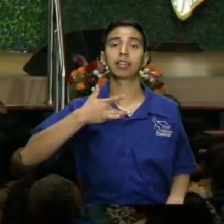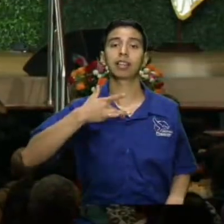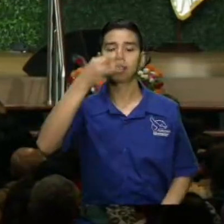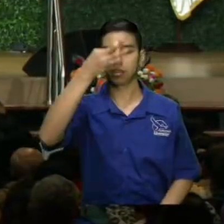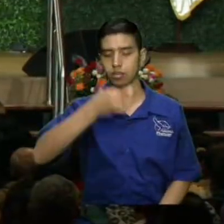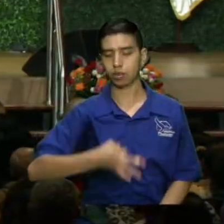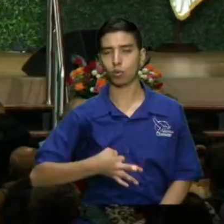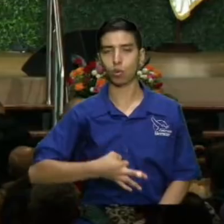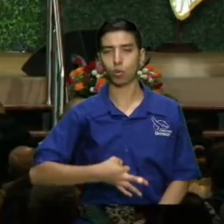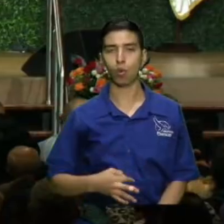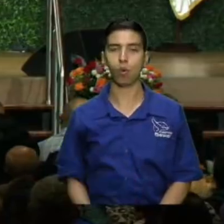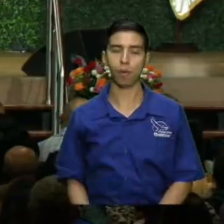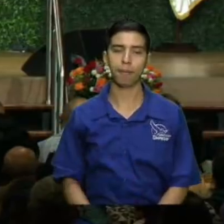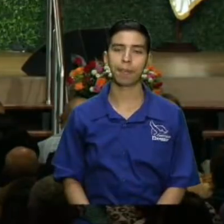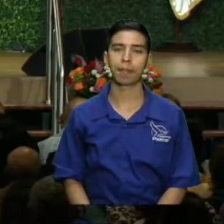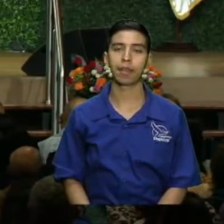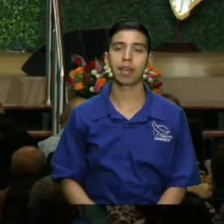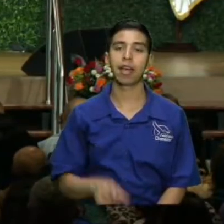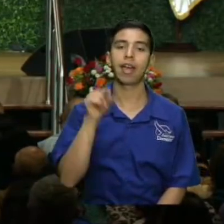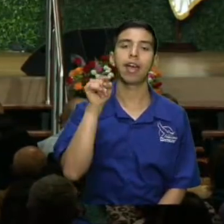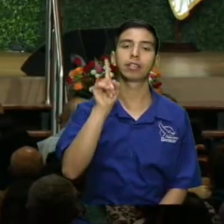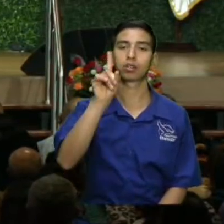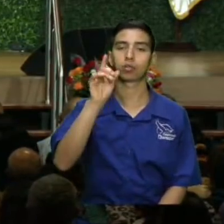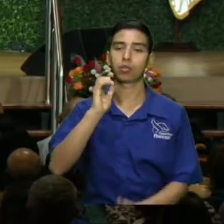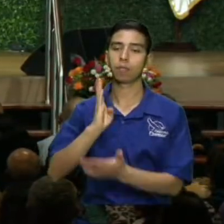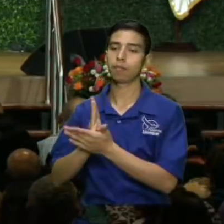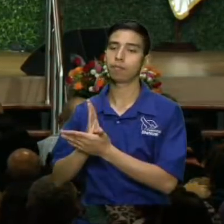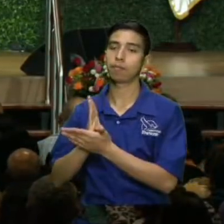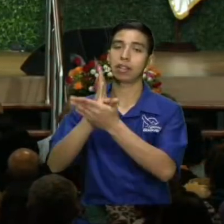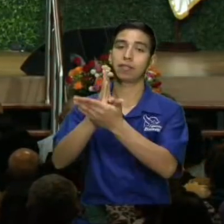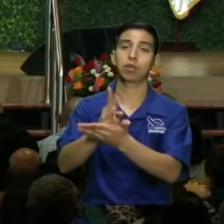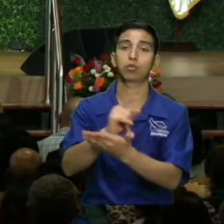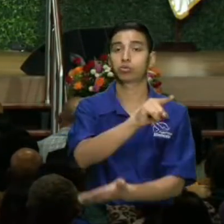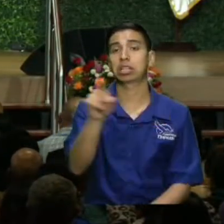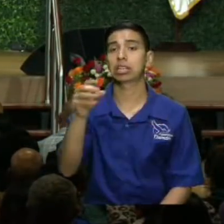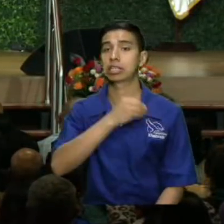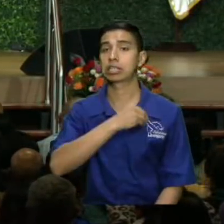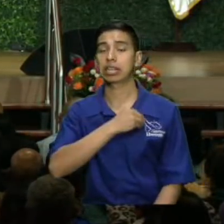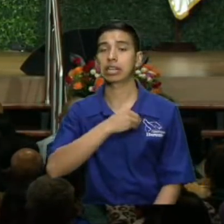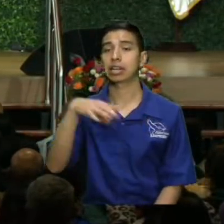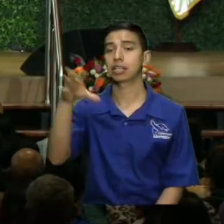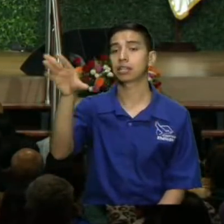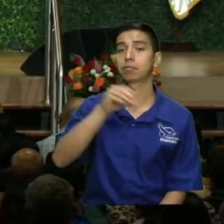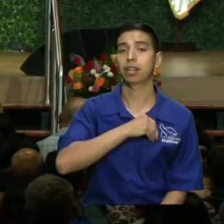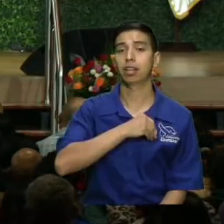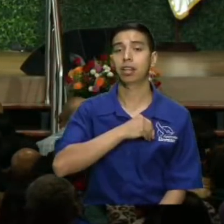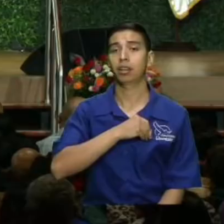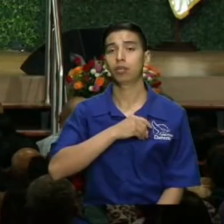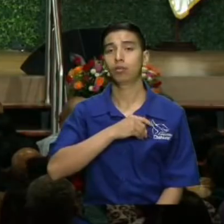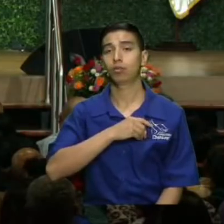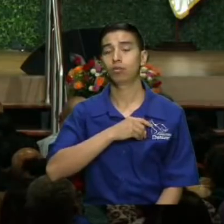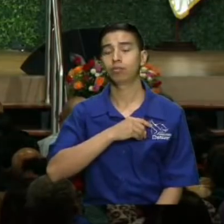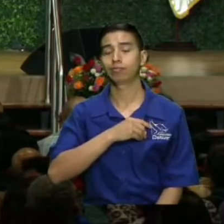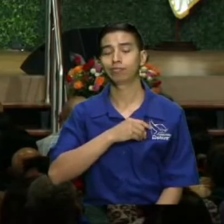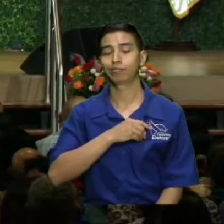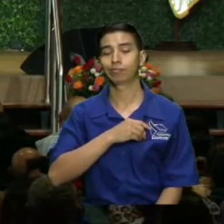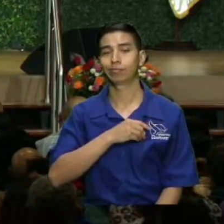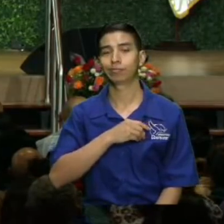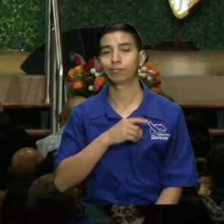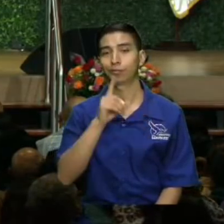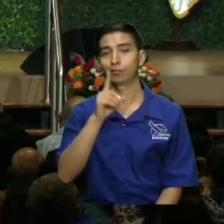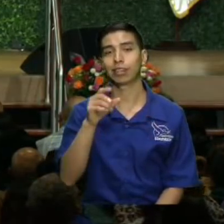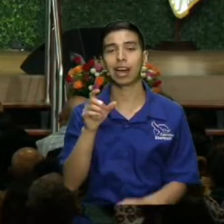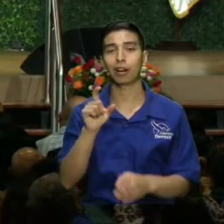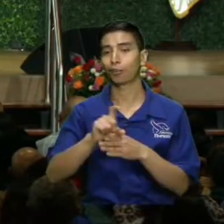¿Y quién puede estar seguro? Que ese es un beneficio. Yo no sé cuántos tienen que tomar decisiones. Ay, quiero ver cómo voy de tiempo. Ay, Dios mío, ya tengo que finalizar. Pero espere un